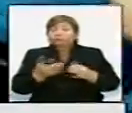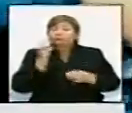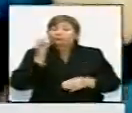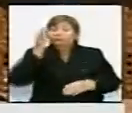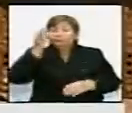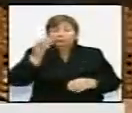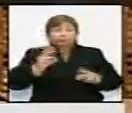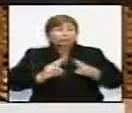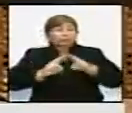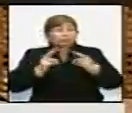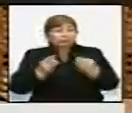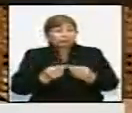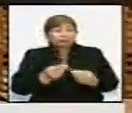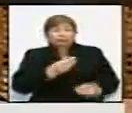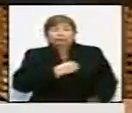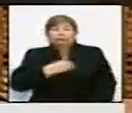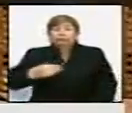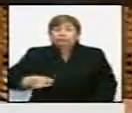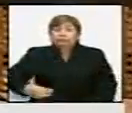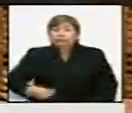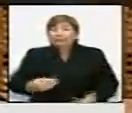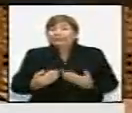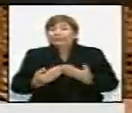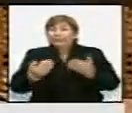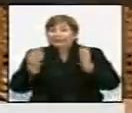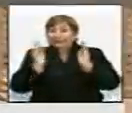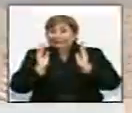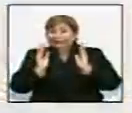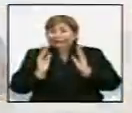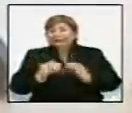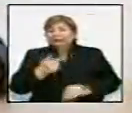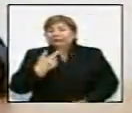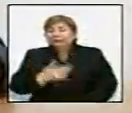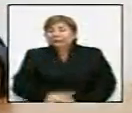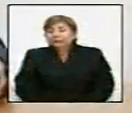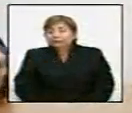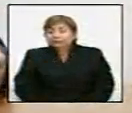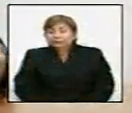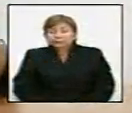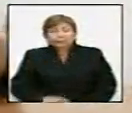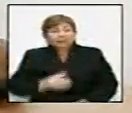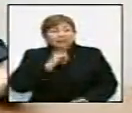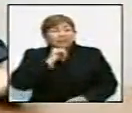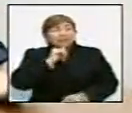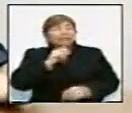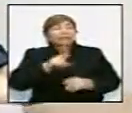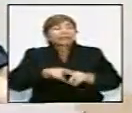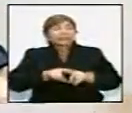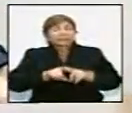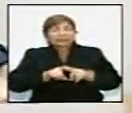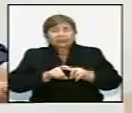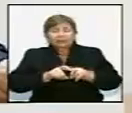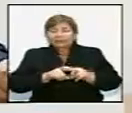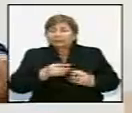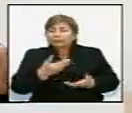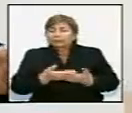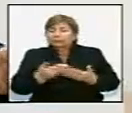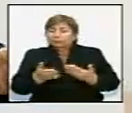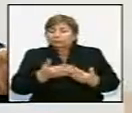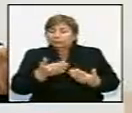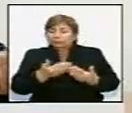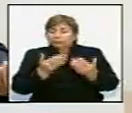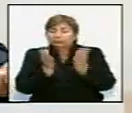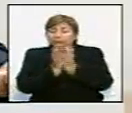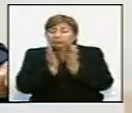próxima reunión con la ministra de Educación, aseguró la parlamentaria. Quedaría pendiente el abordaje acerca del acceso a